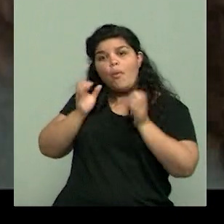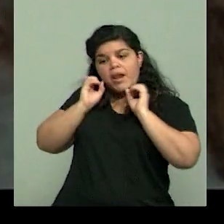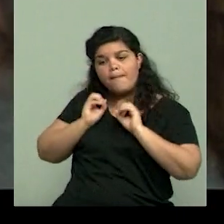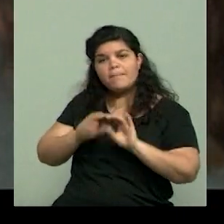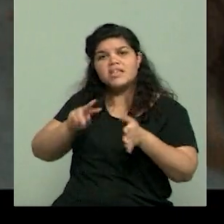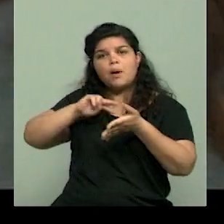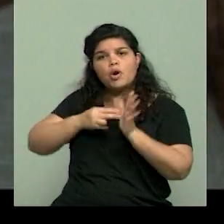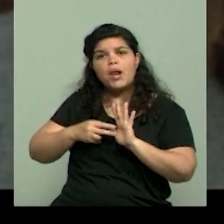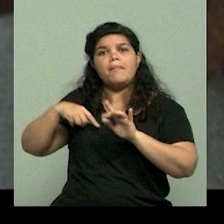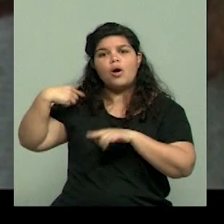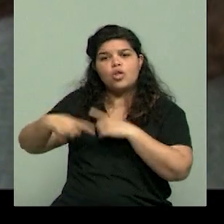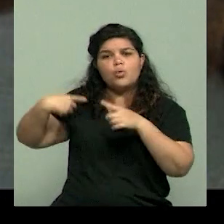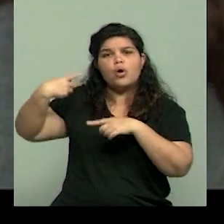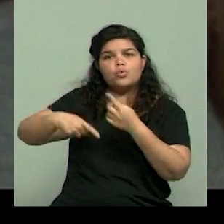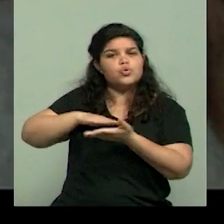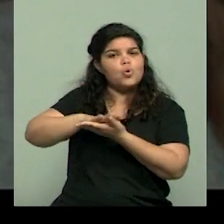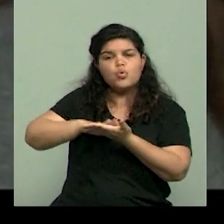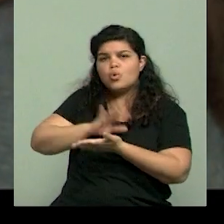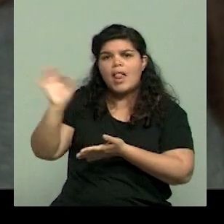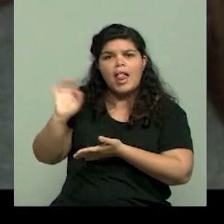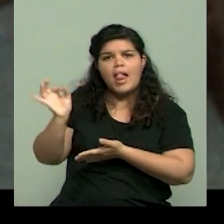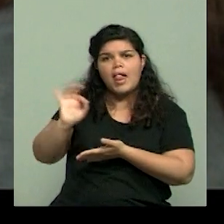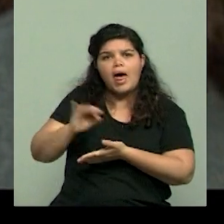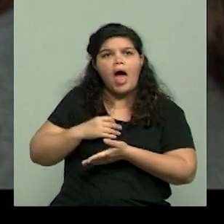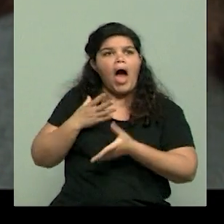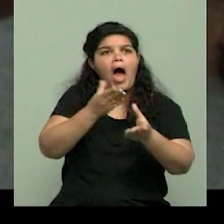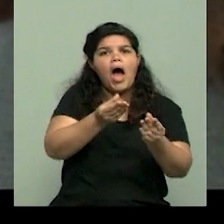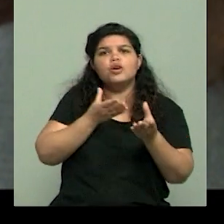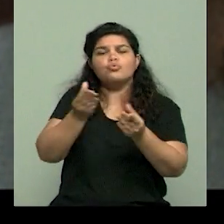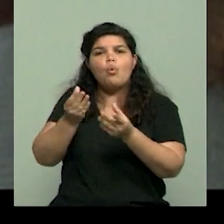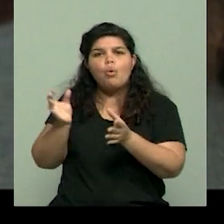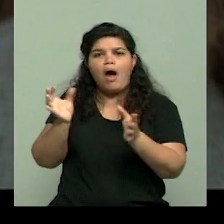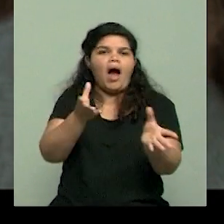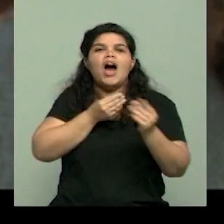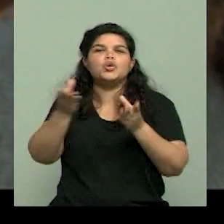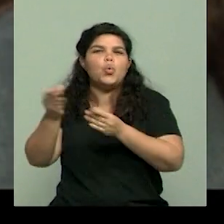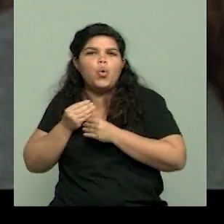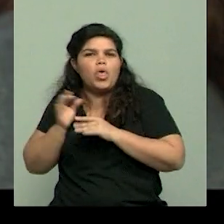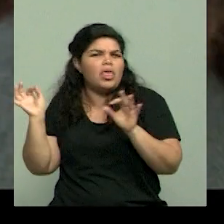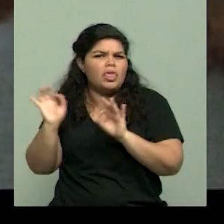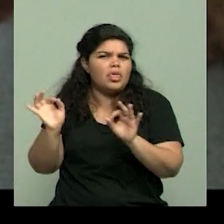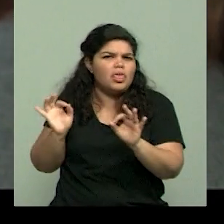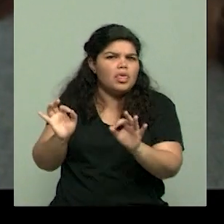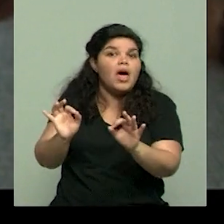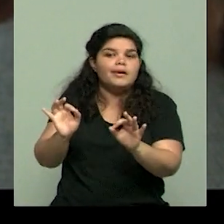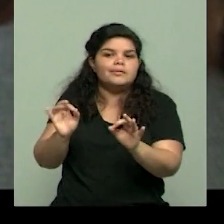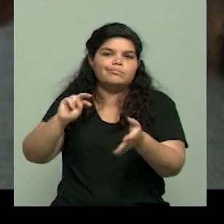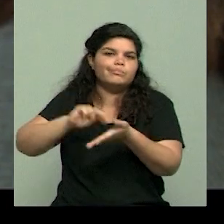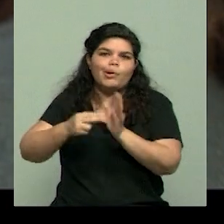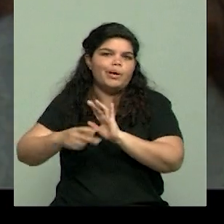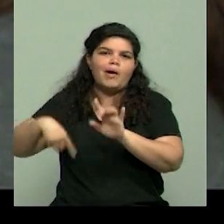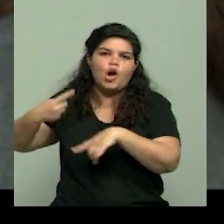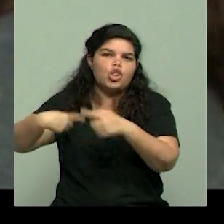esta problemática no lo trata, no pide ayuda, puede continuar con esto. Lo que pasa es que, bueno, obviamente también todos los